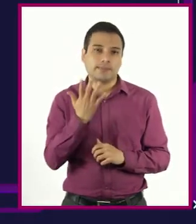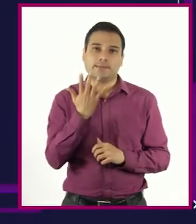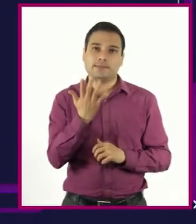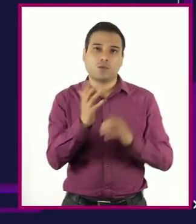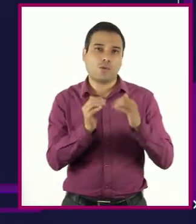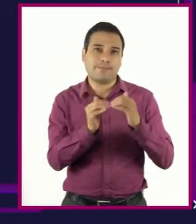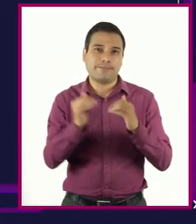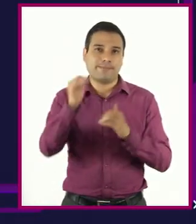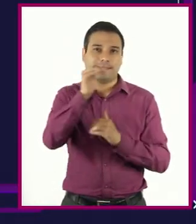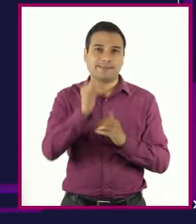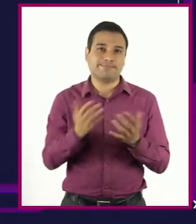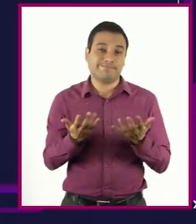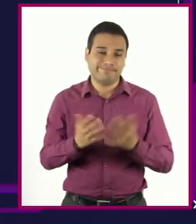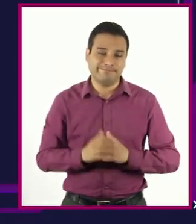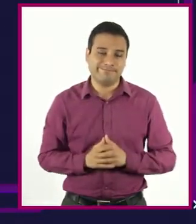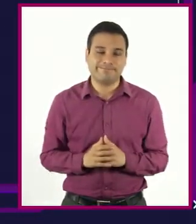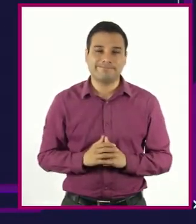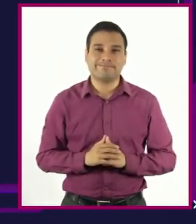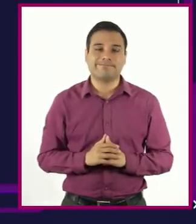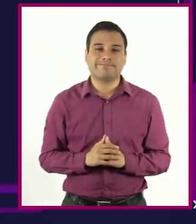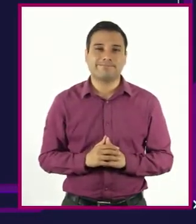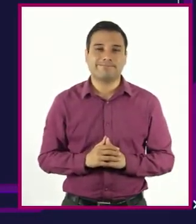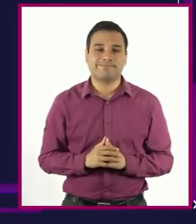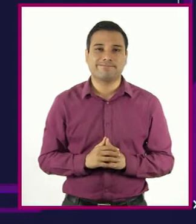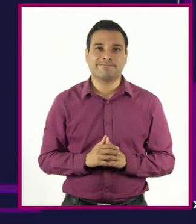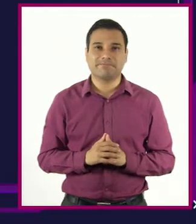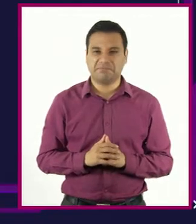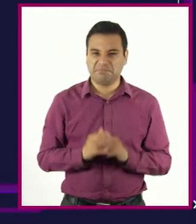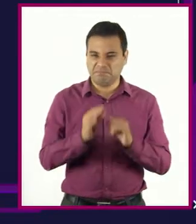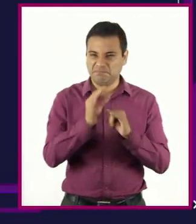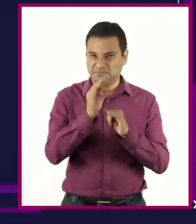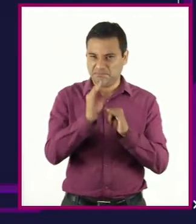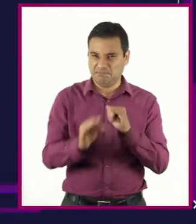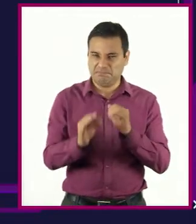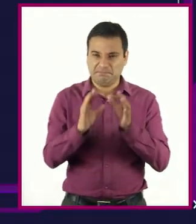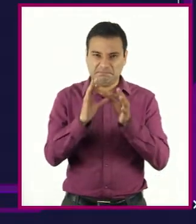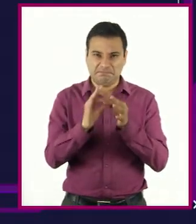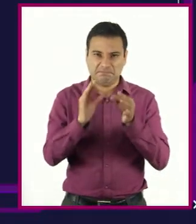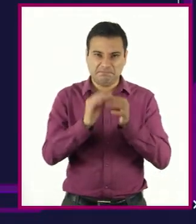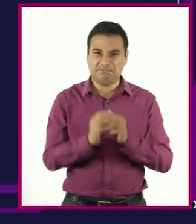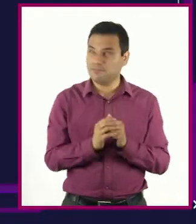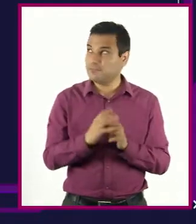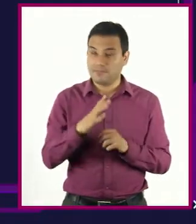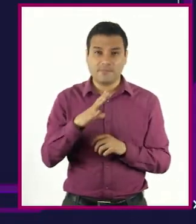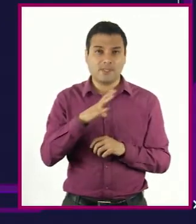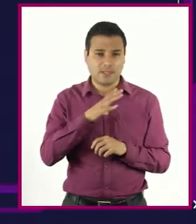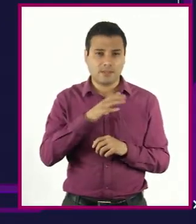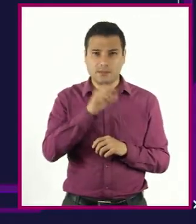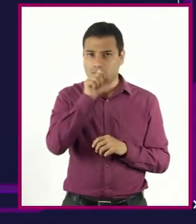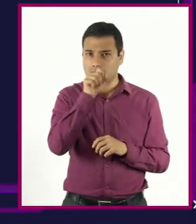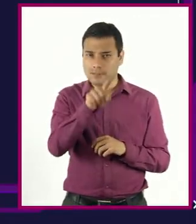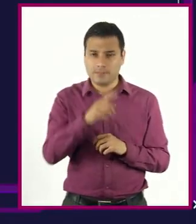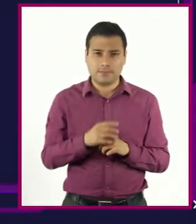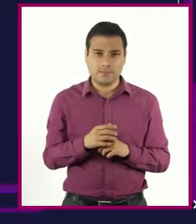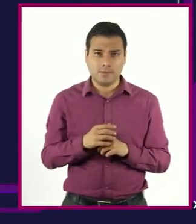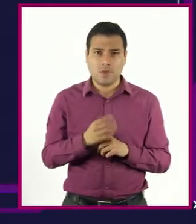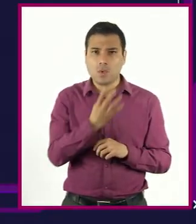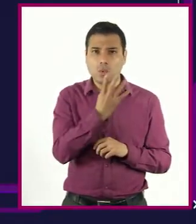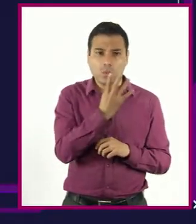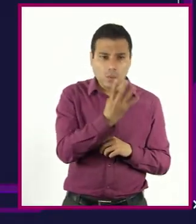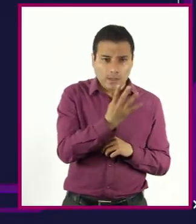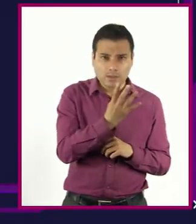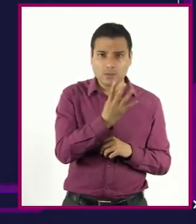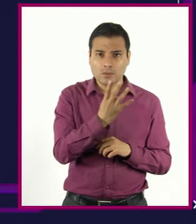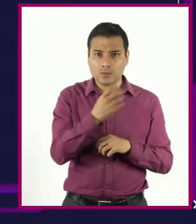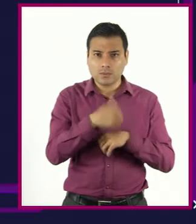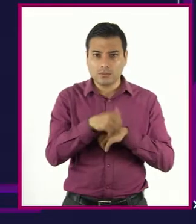con el símbolo de menor que. Y finalmente, está la igualdad, en donde 4 es igual a 4,